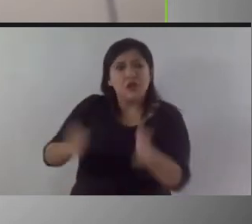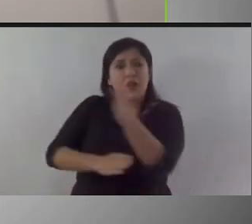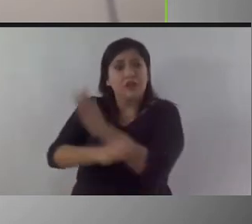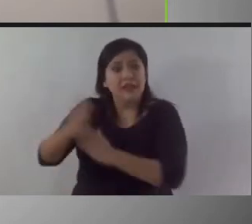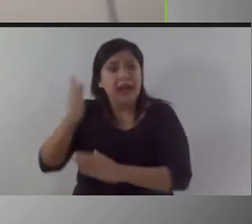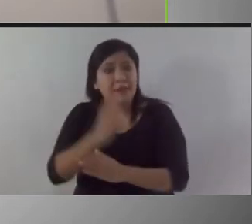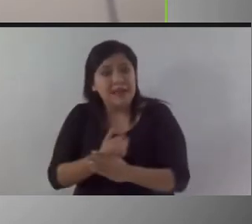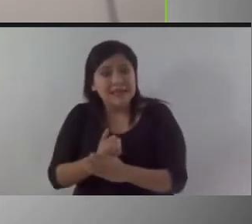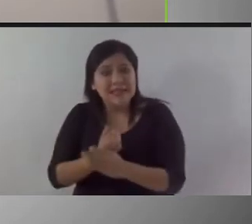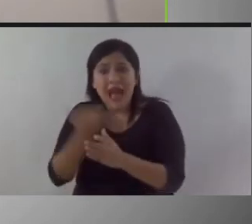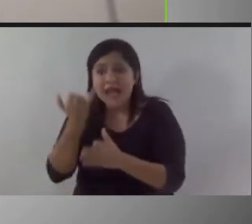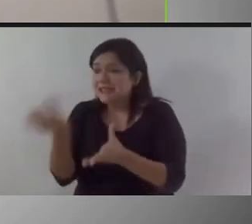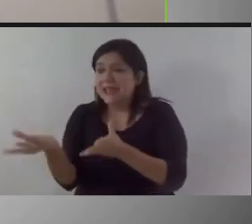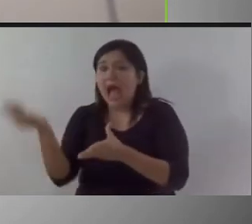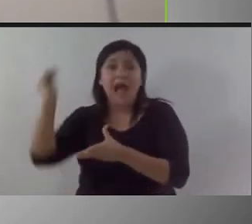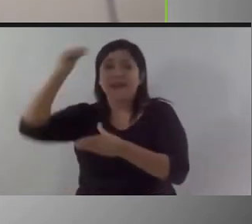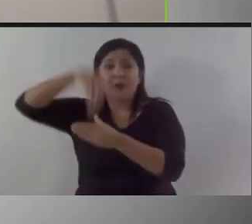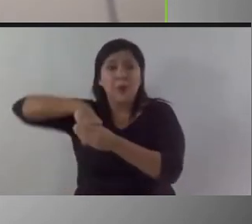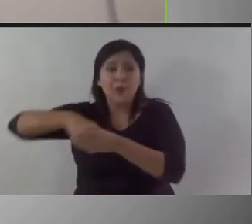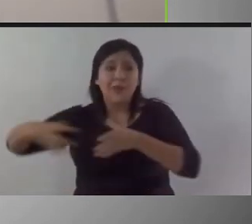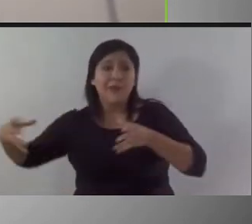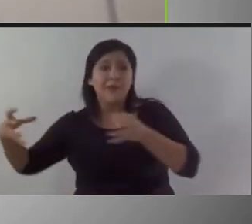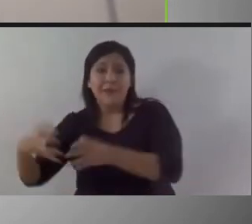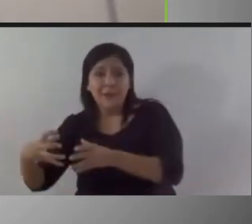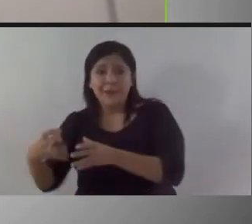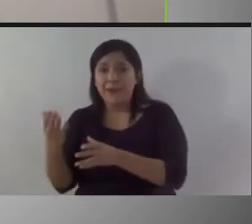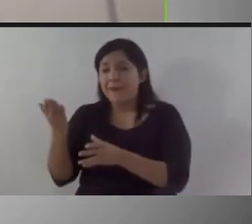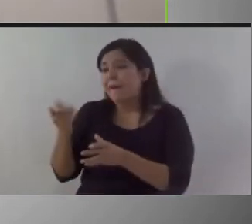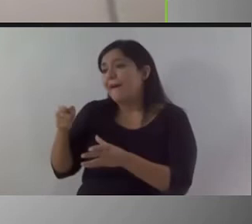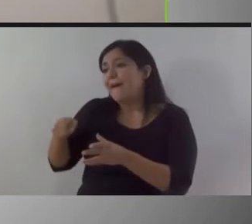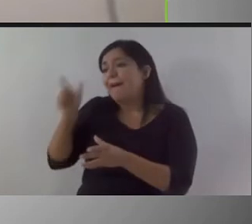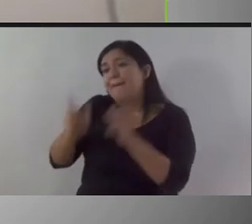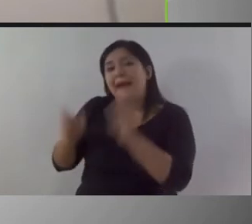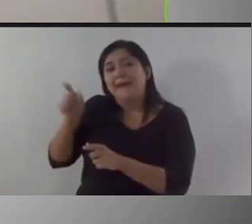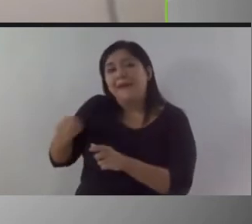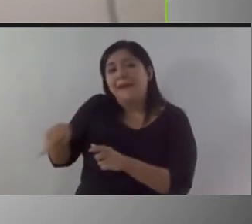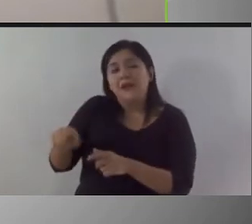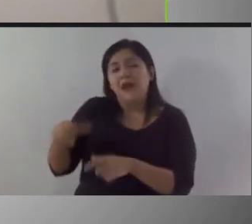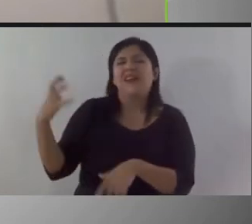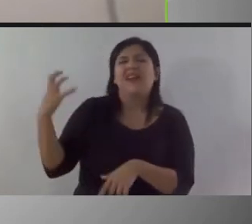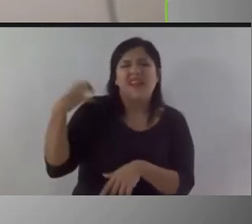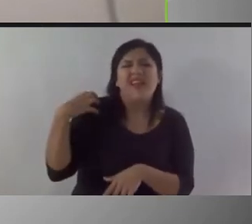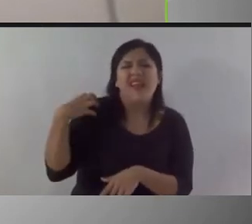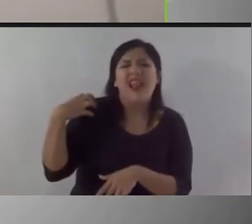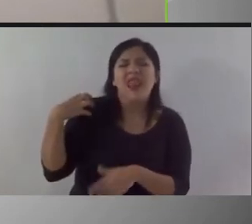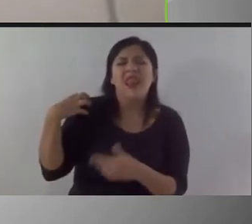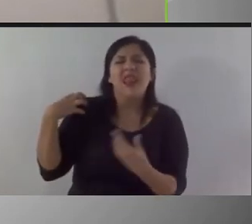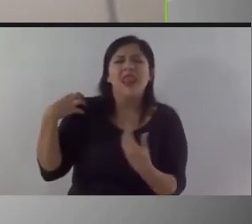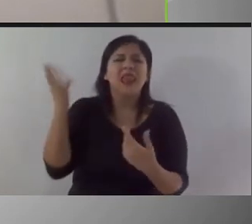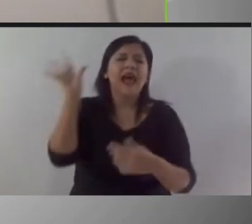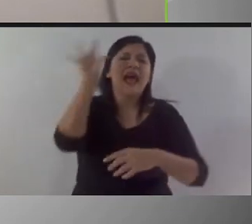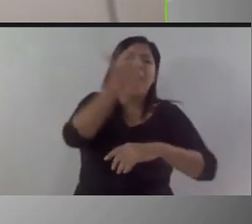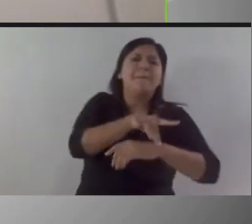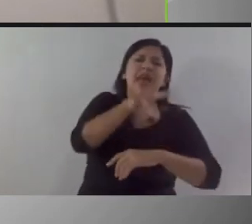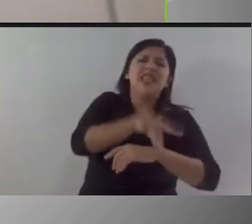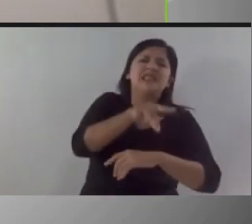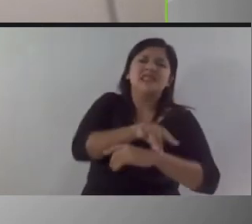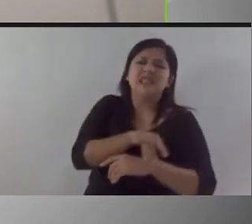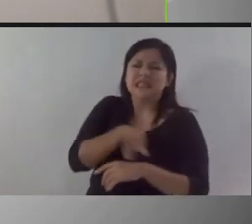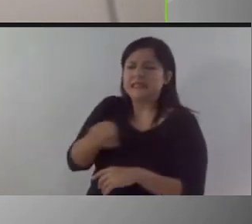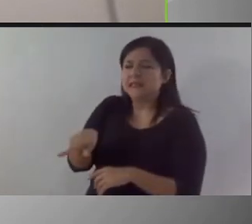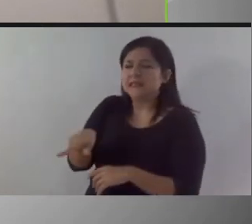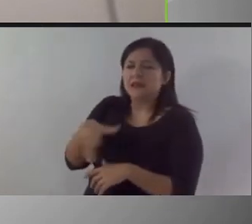del grupo de sujetos que en general la medicina prefiere que no